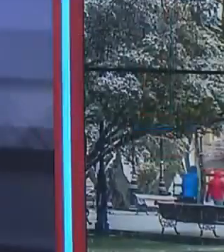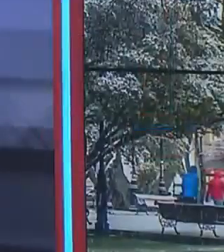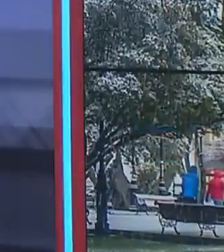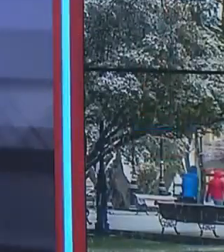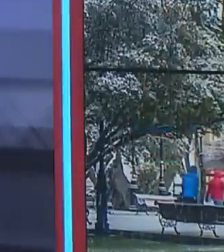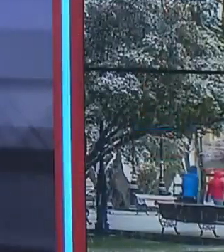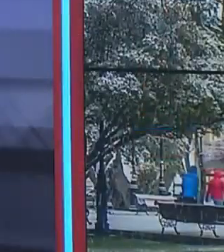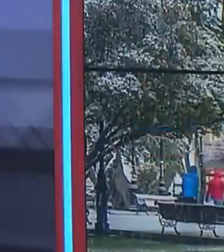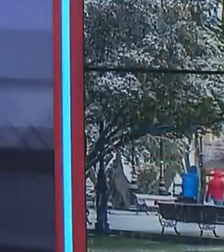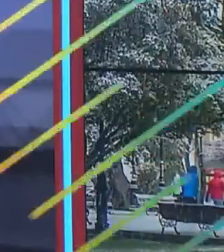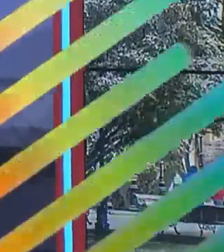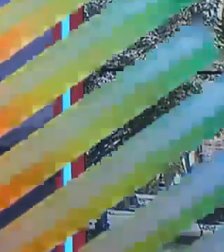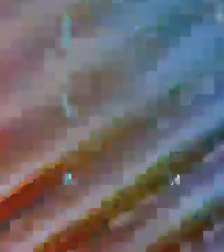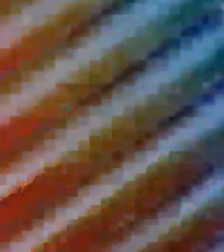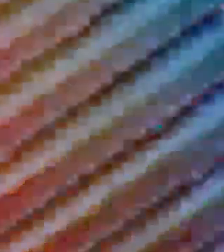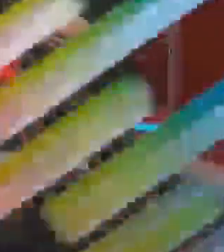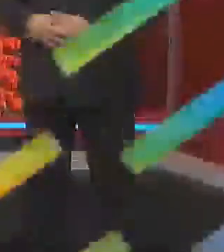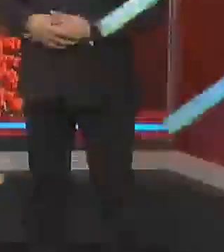Invierno.